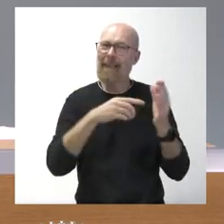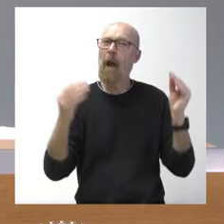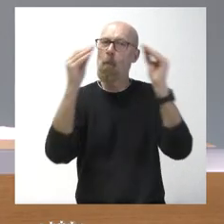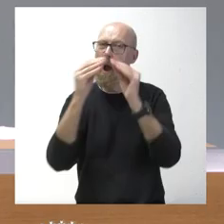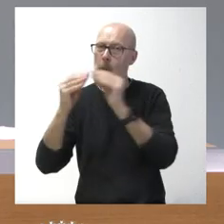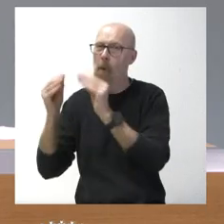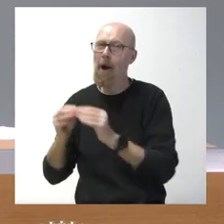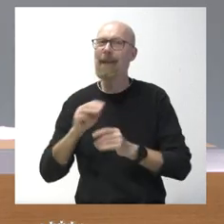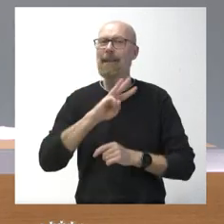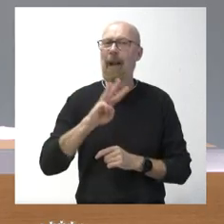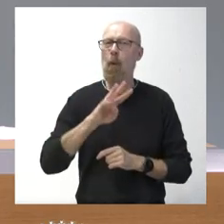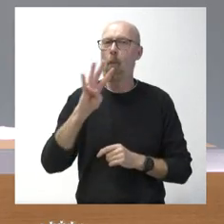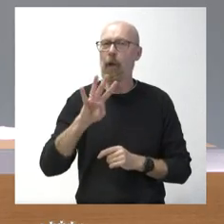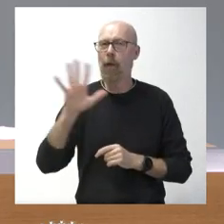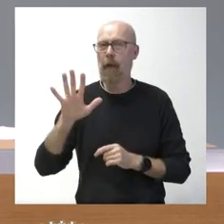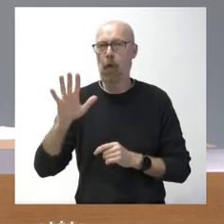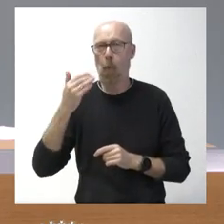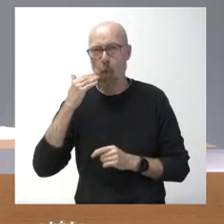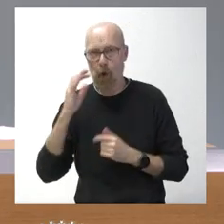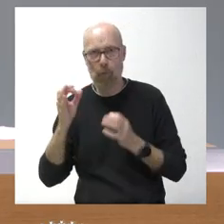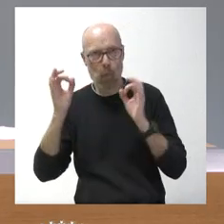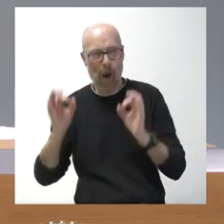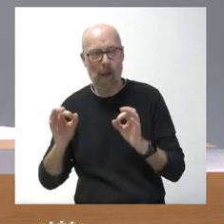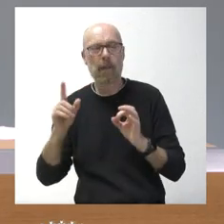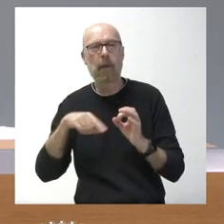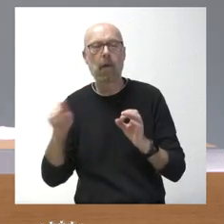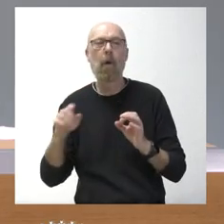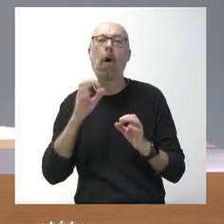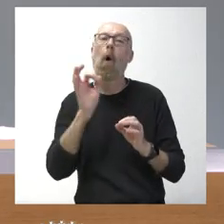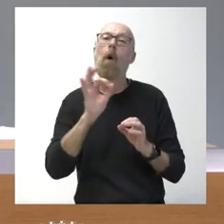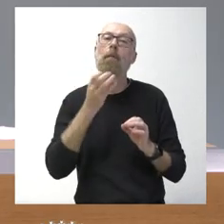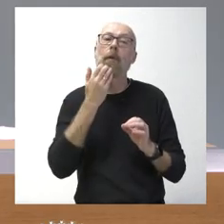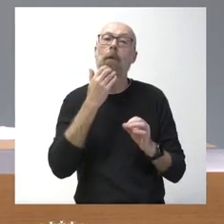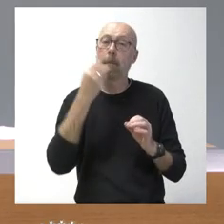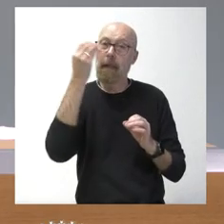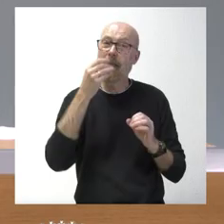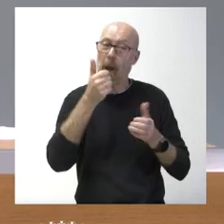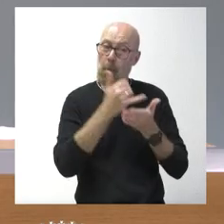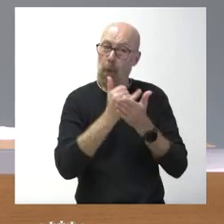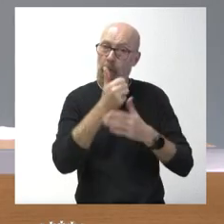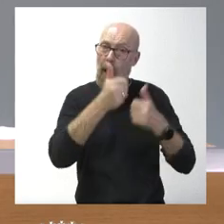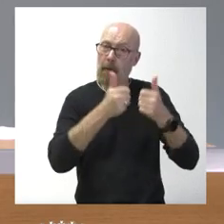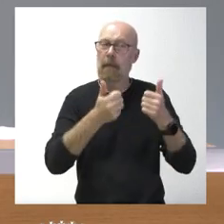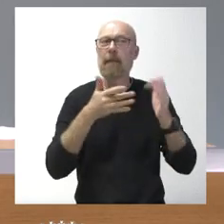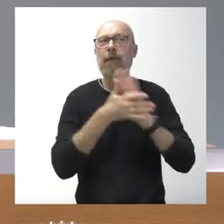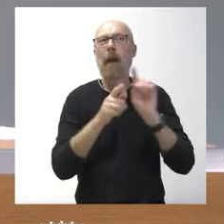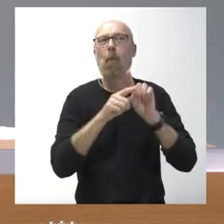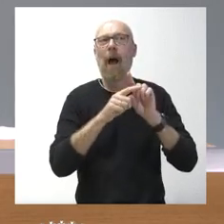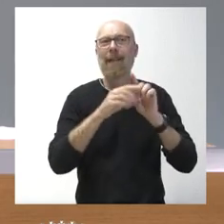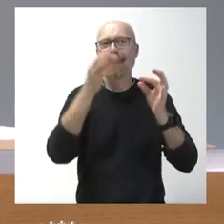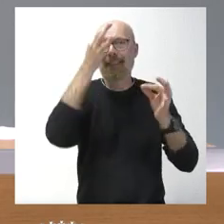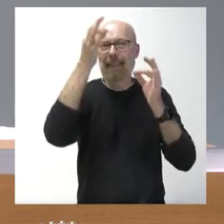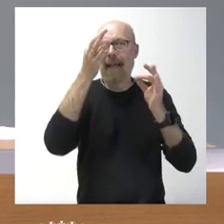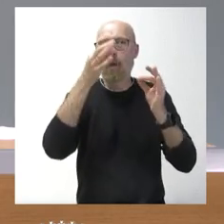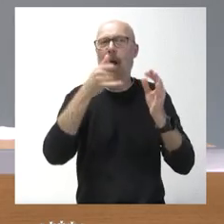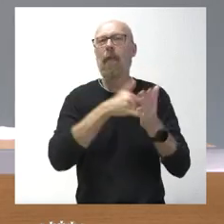y 5 de junio y por otro si temen que esta prueba pueda reducir el nivel de exigencia que del que siempre ha presumido Castilla y león